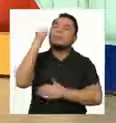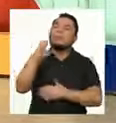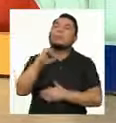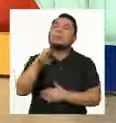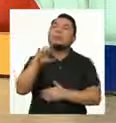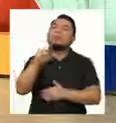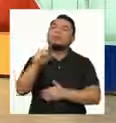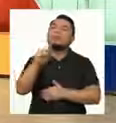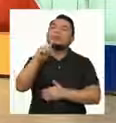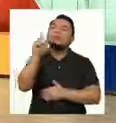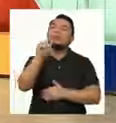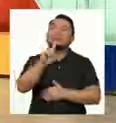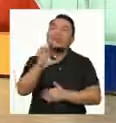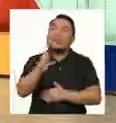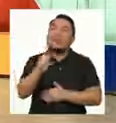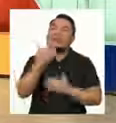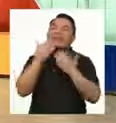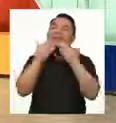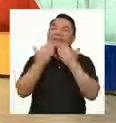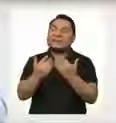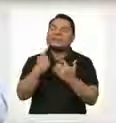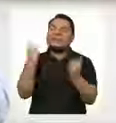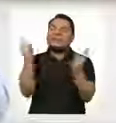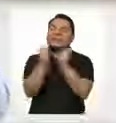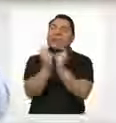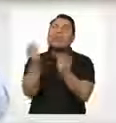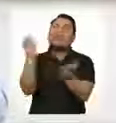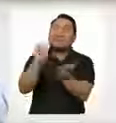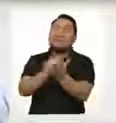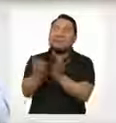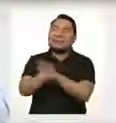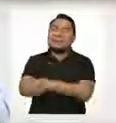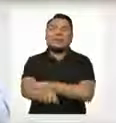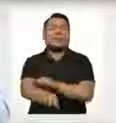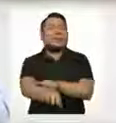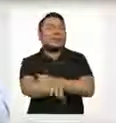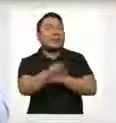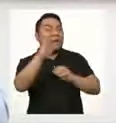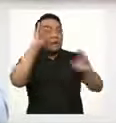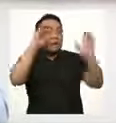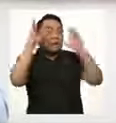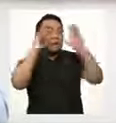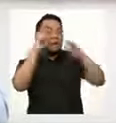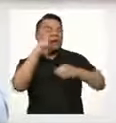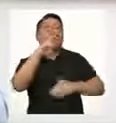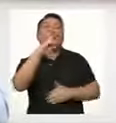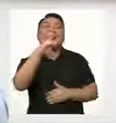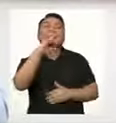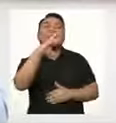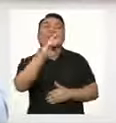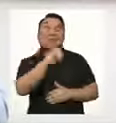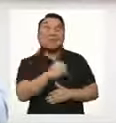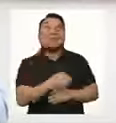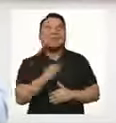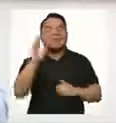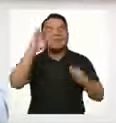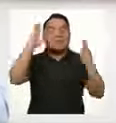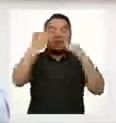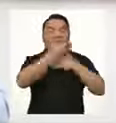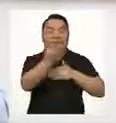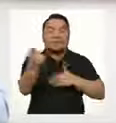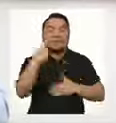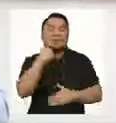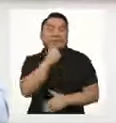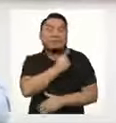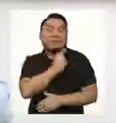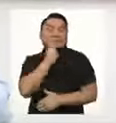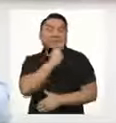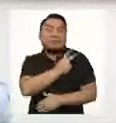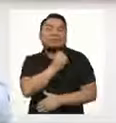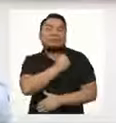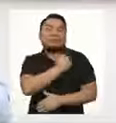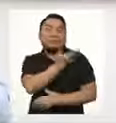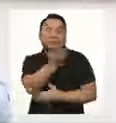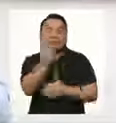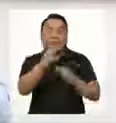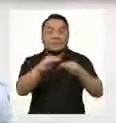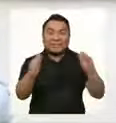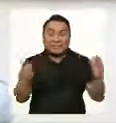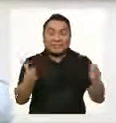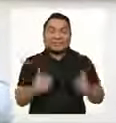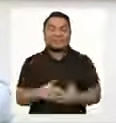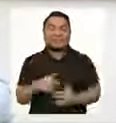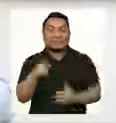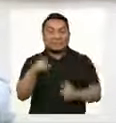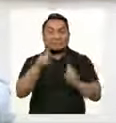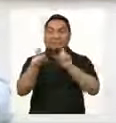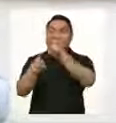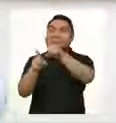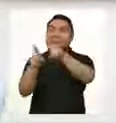González. Nos volvemos a encontrar. ¿Qué tal, Rodrigo? ¿Qué tal, chicas y chicos de primero de secundaria? ¿Cómo les ha ido con la